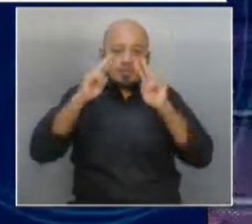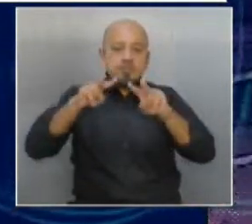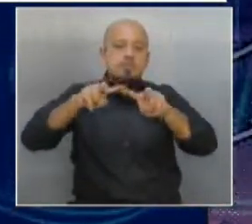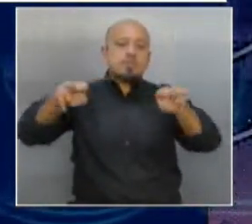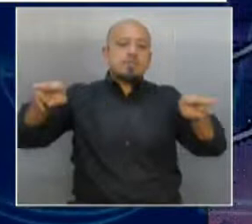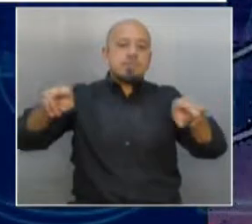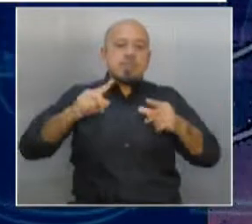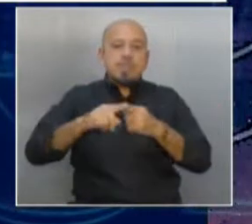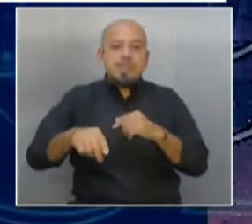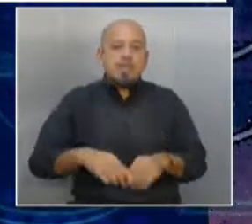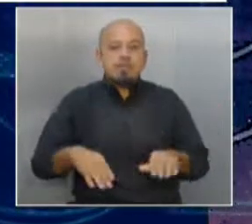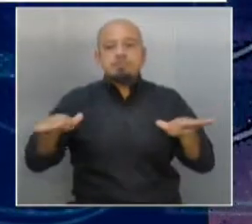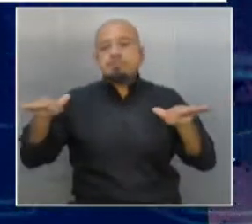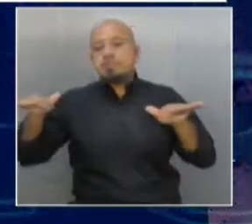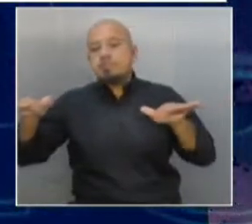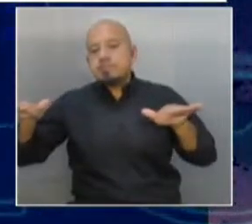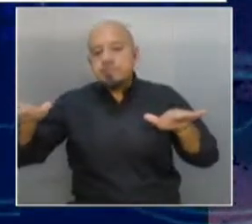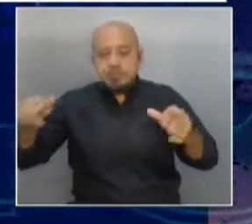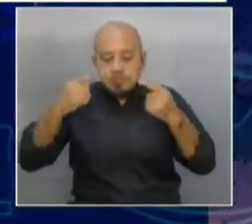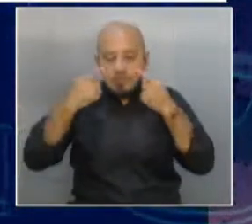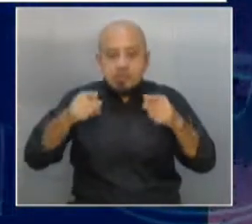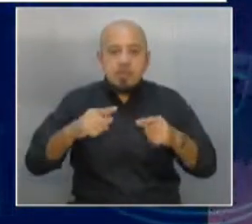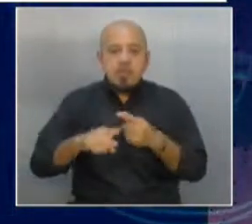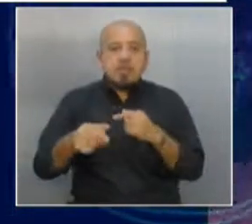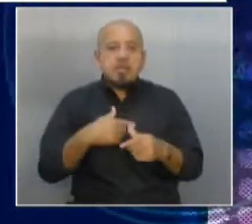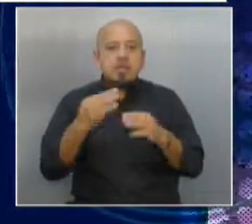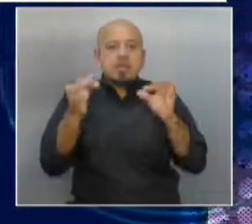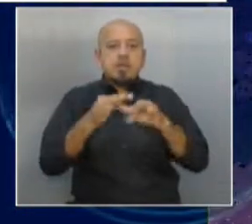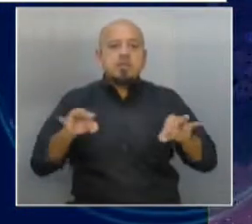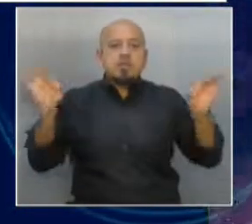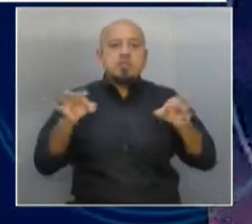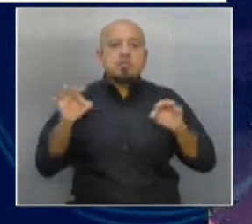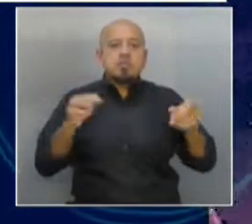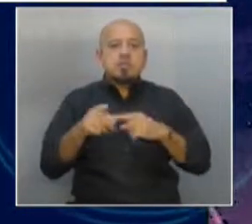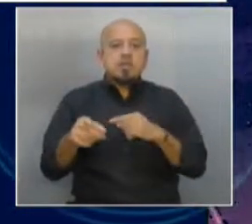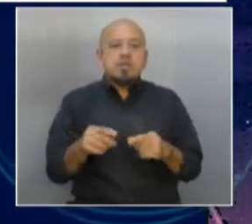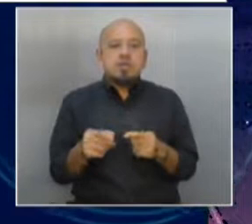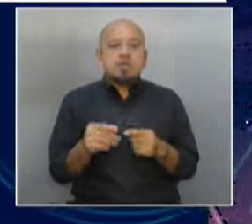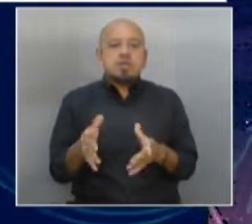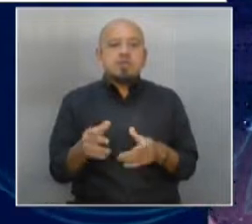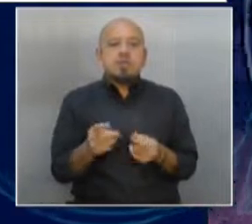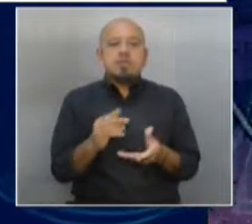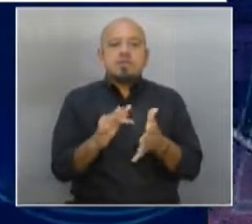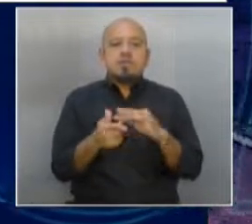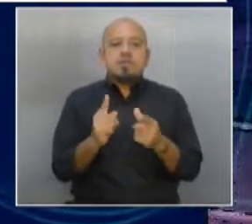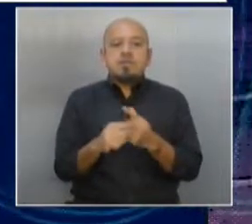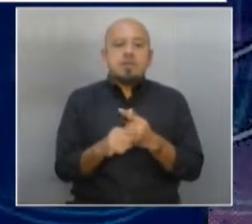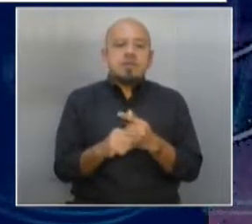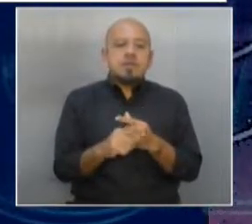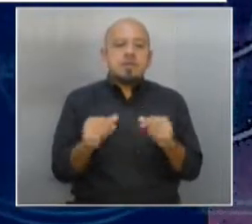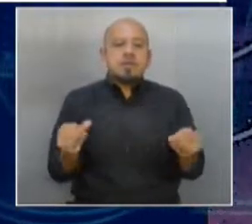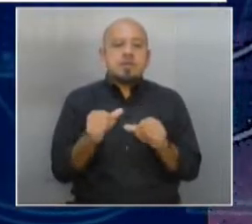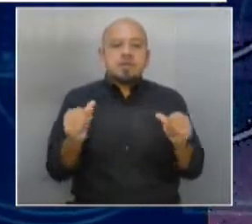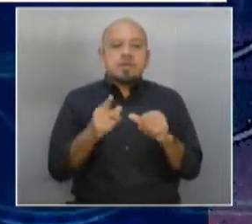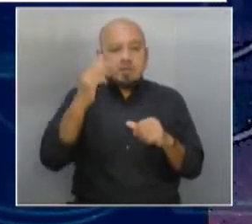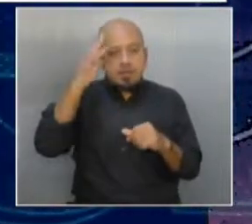sobrevolar, de volar y de utilizar el instrumento, la música, como una herramienta de generar